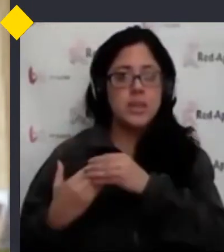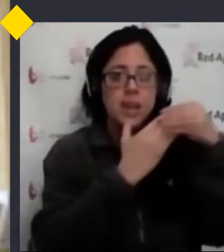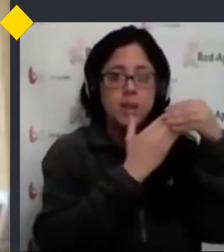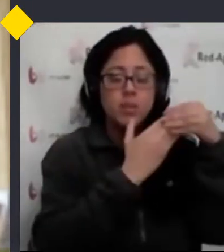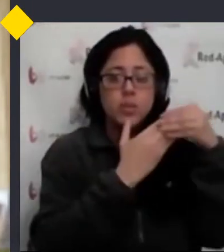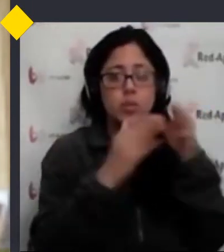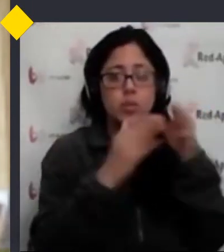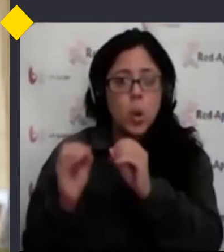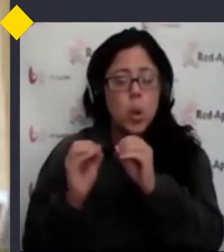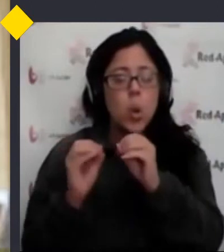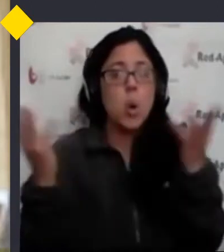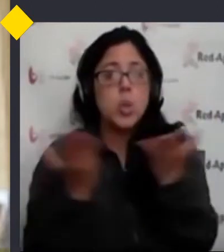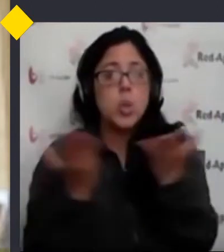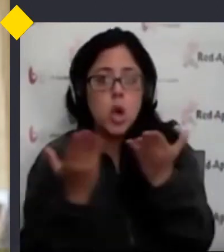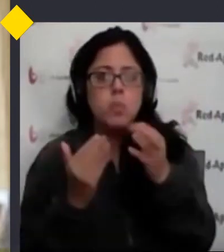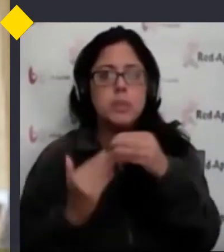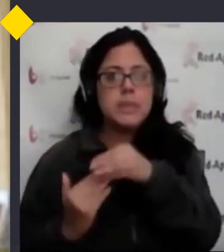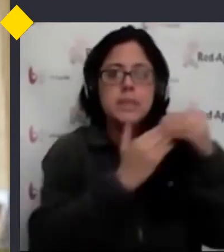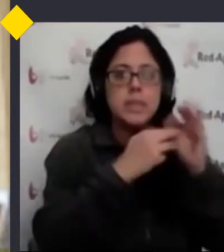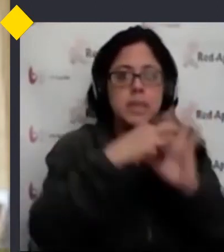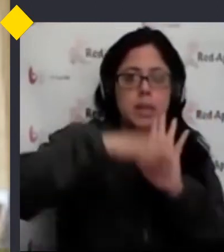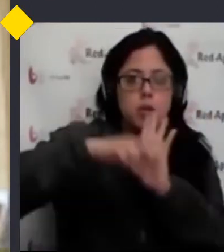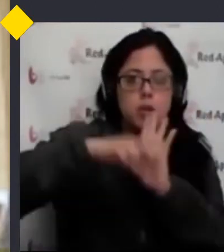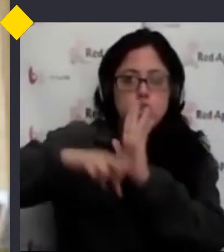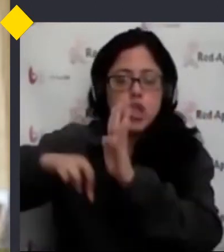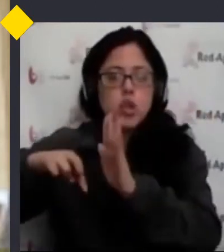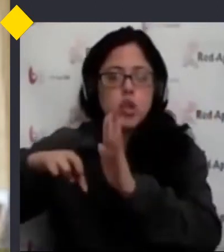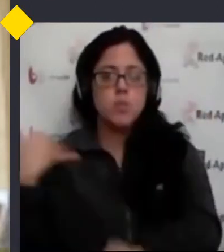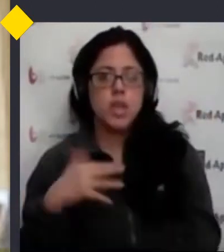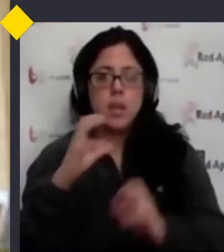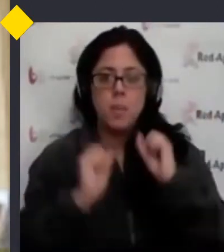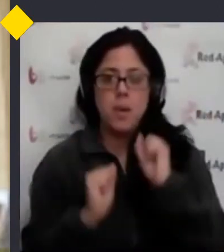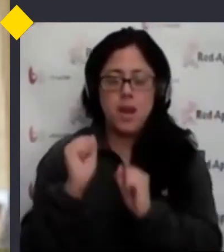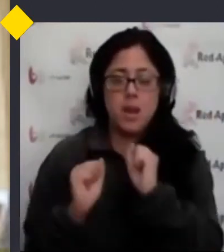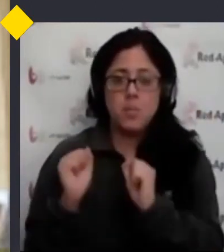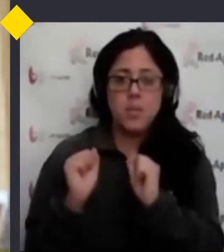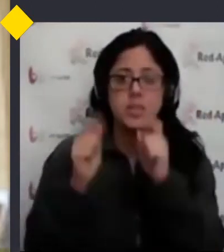como líderes también de proyectos que sean relevantes para la empresa, es